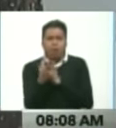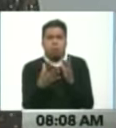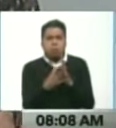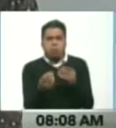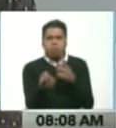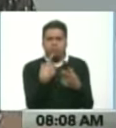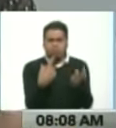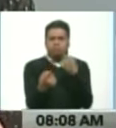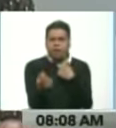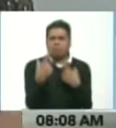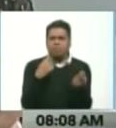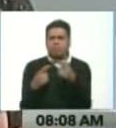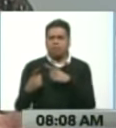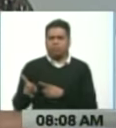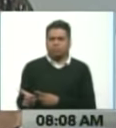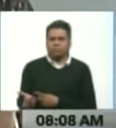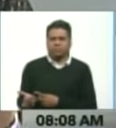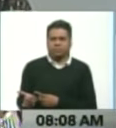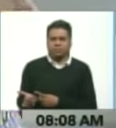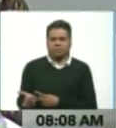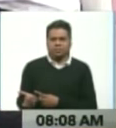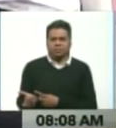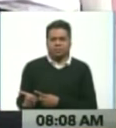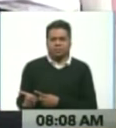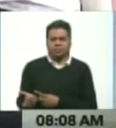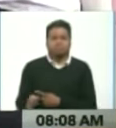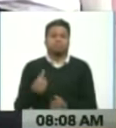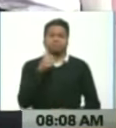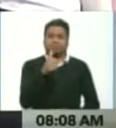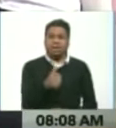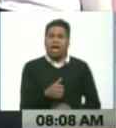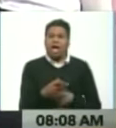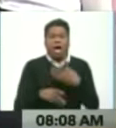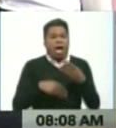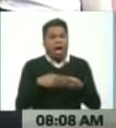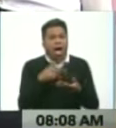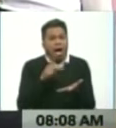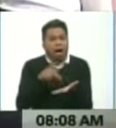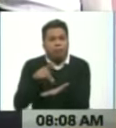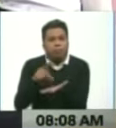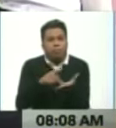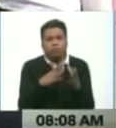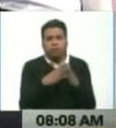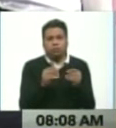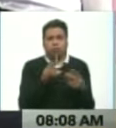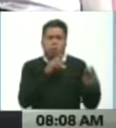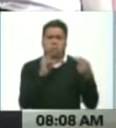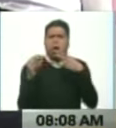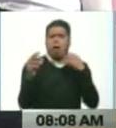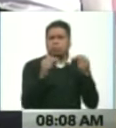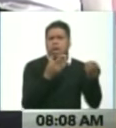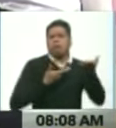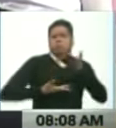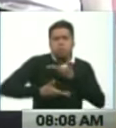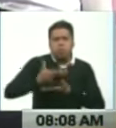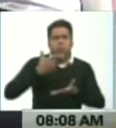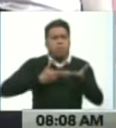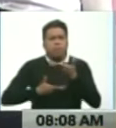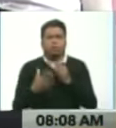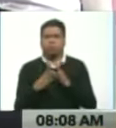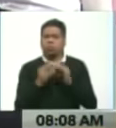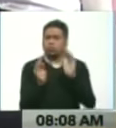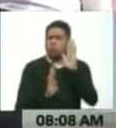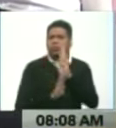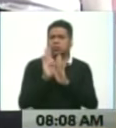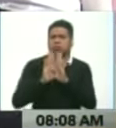o interactuando entre comenta, el equipo. Comparte, aporta, opinamos, debatimos. Sí, ahí nosotros, todos los desarrolladores tenemos